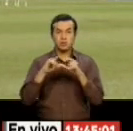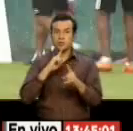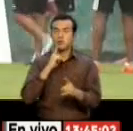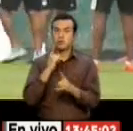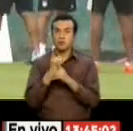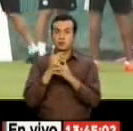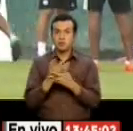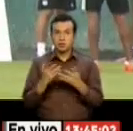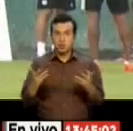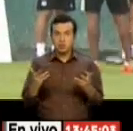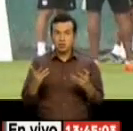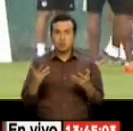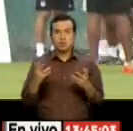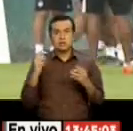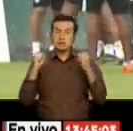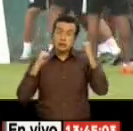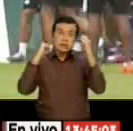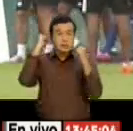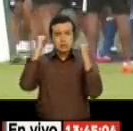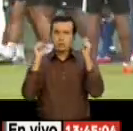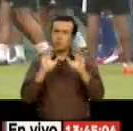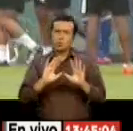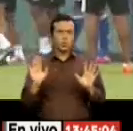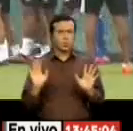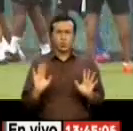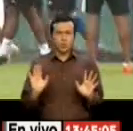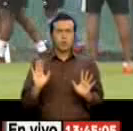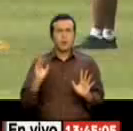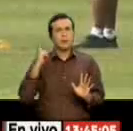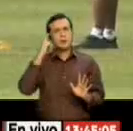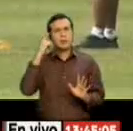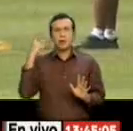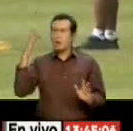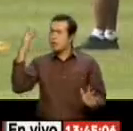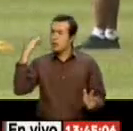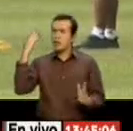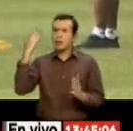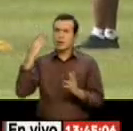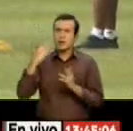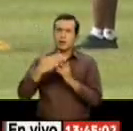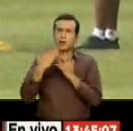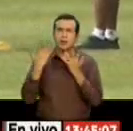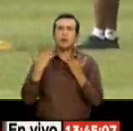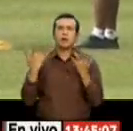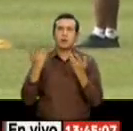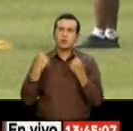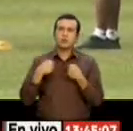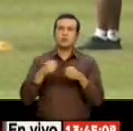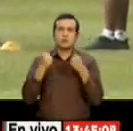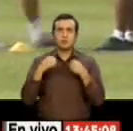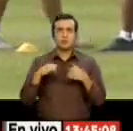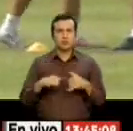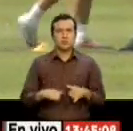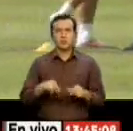obviamente sin desesperarse. Todo lo que se ha venido haciendo es a base de esfuerzo,